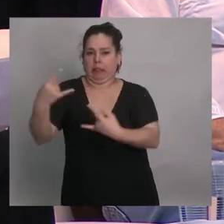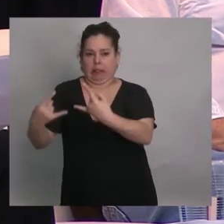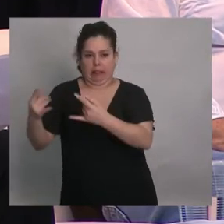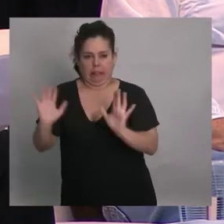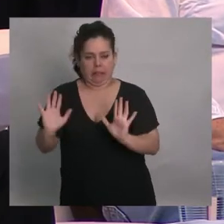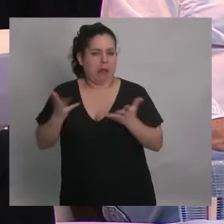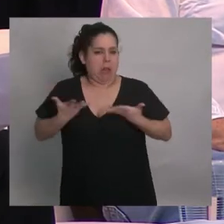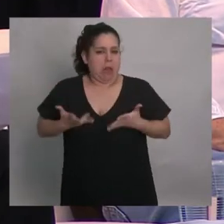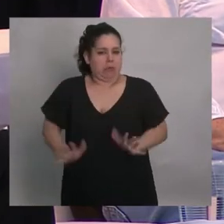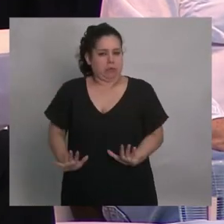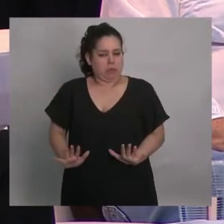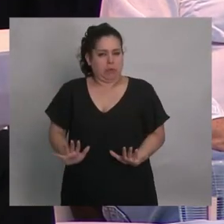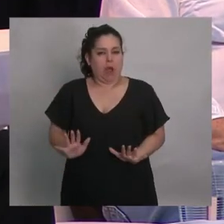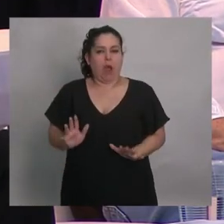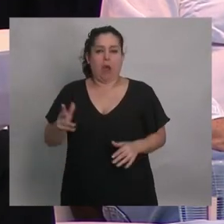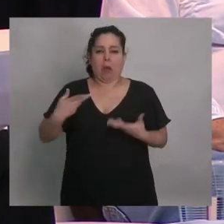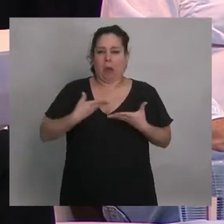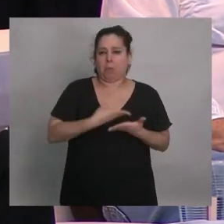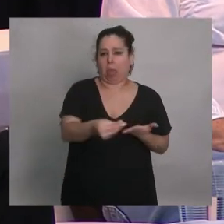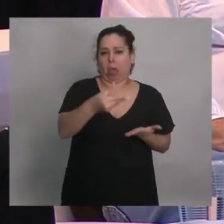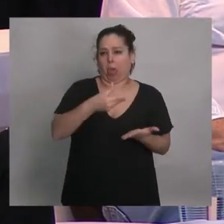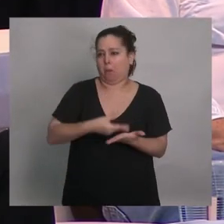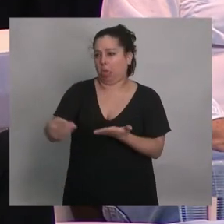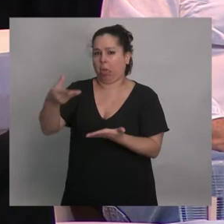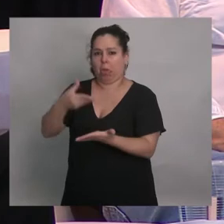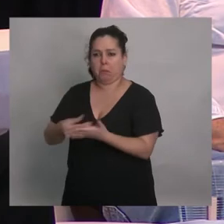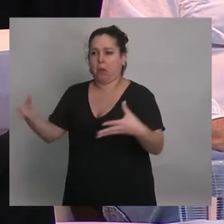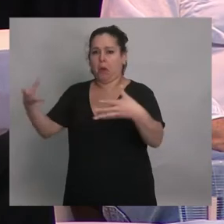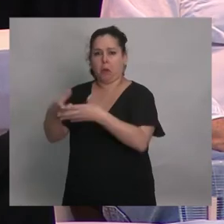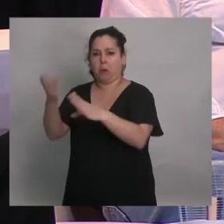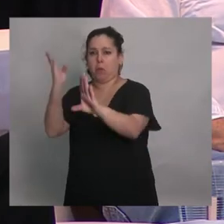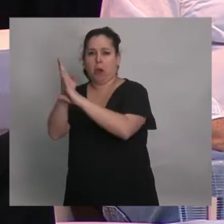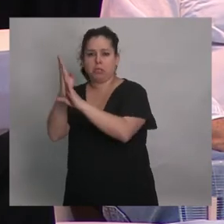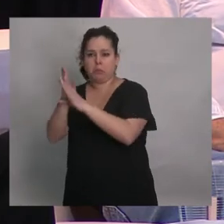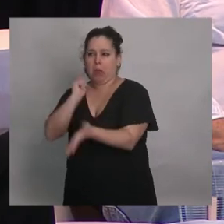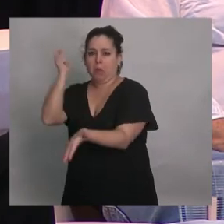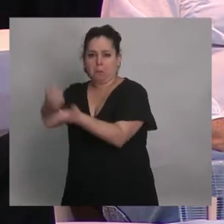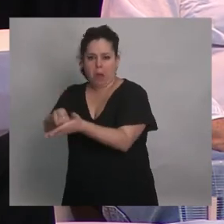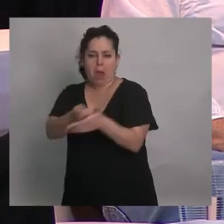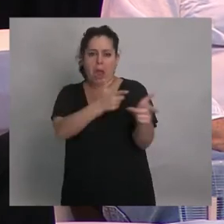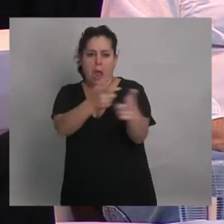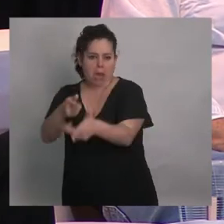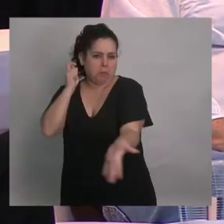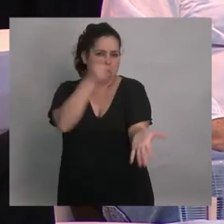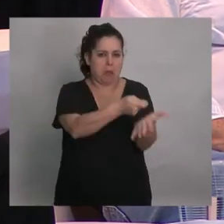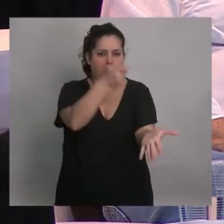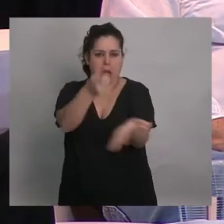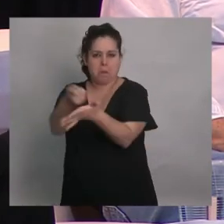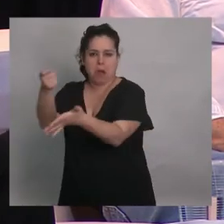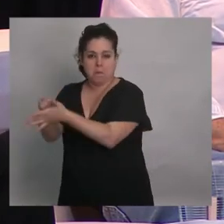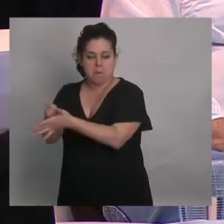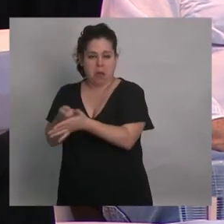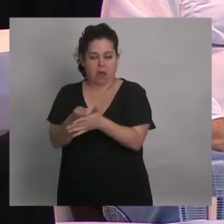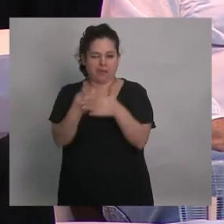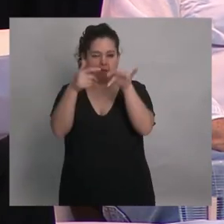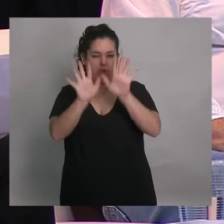se gasta más de lo que tienen en colisiona de espías listas negras y arsenales si arman hasta los dientes